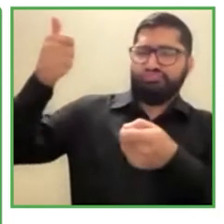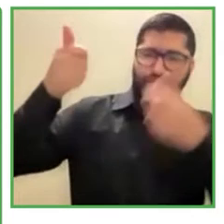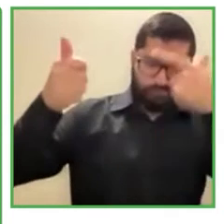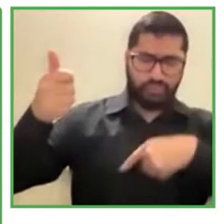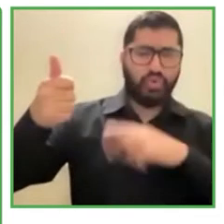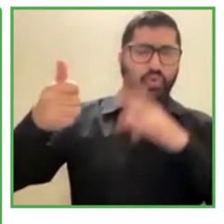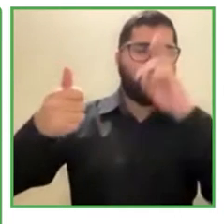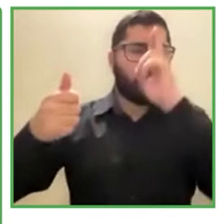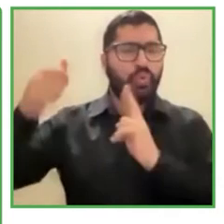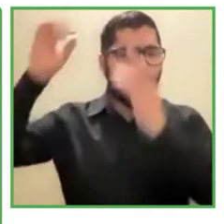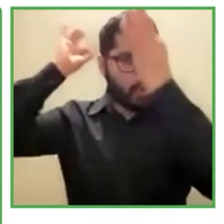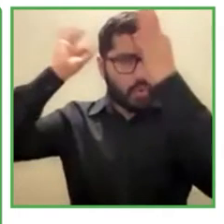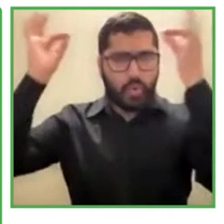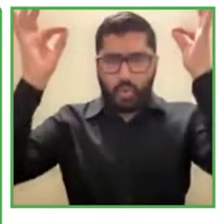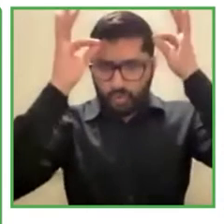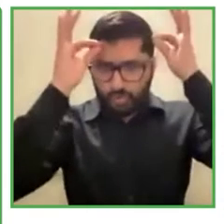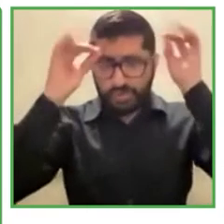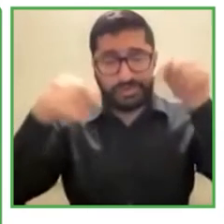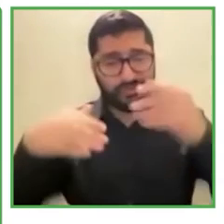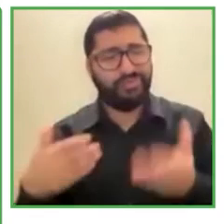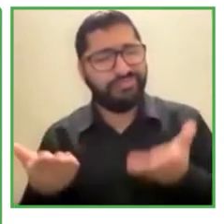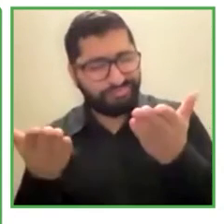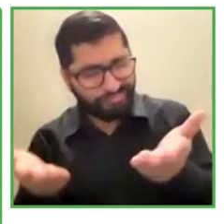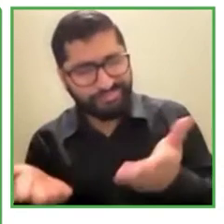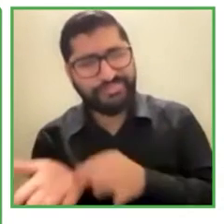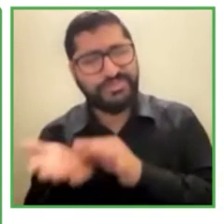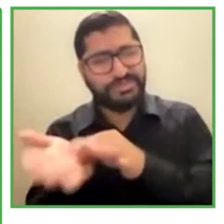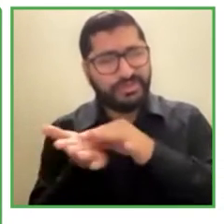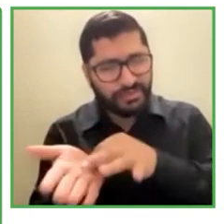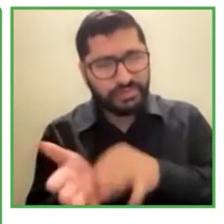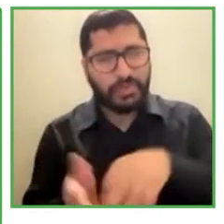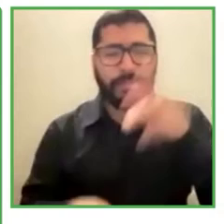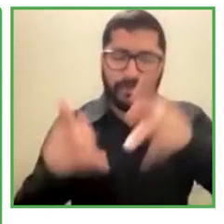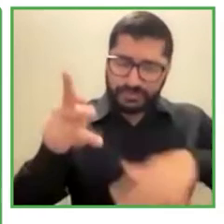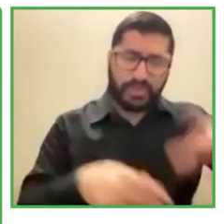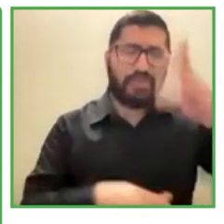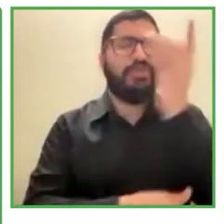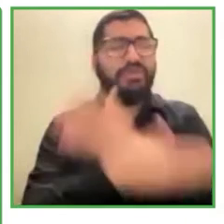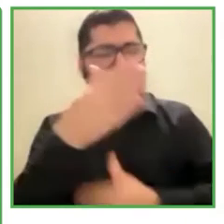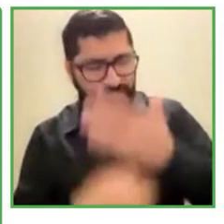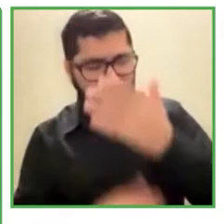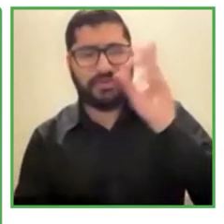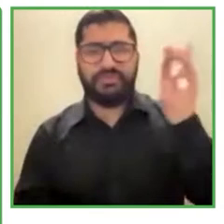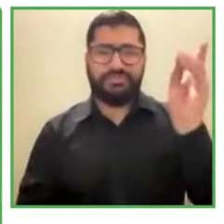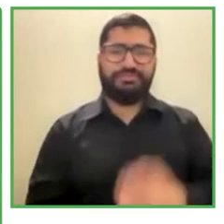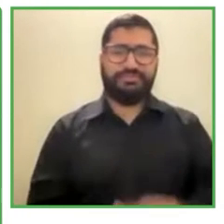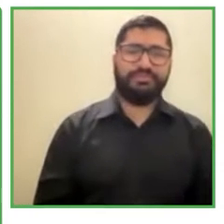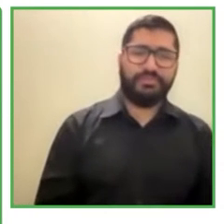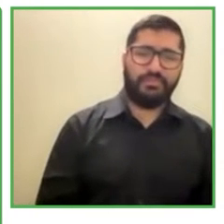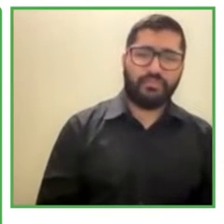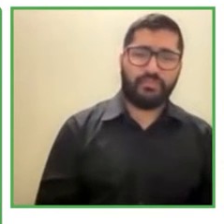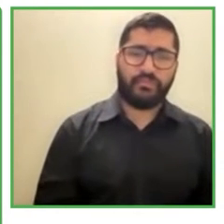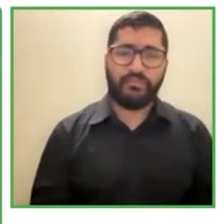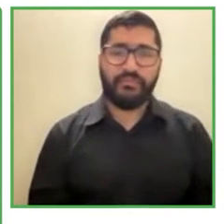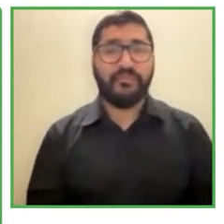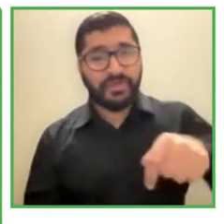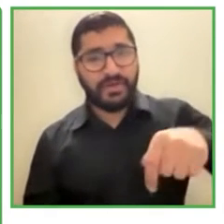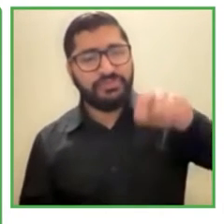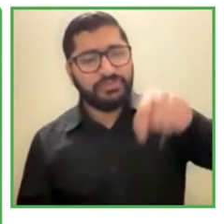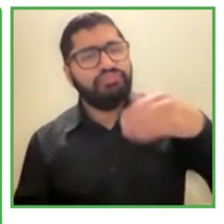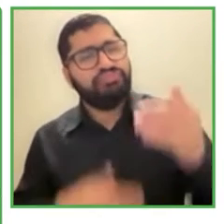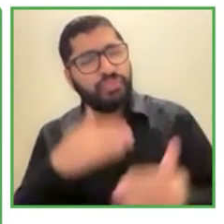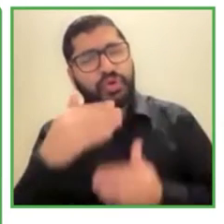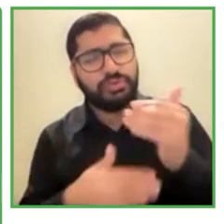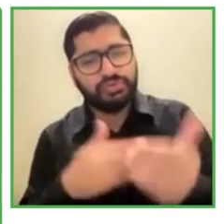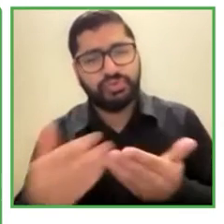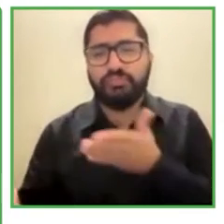es que una vez que realizamos el análisis, realizamos un proceso de remoción de barreras para las barreras físicas y